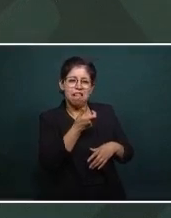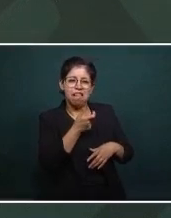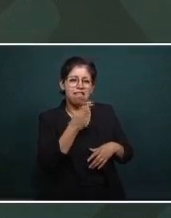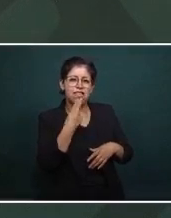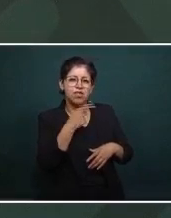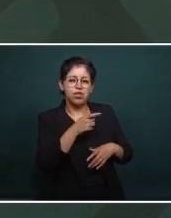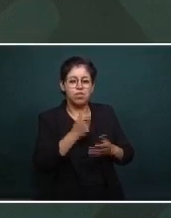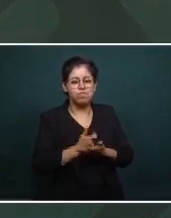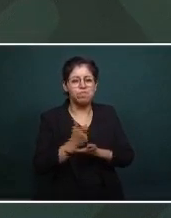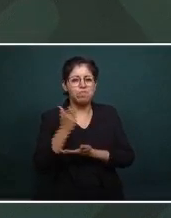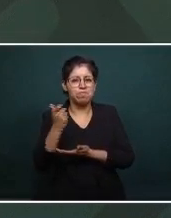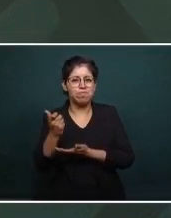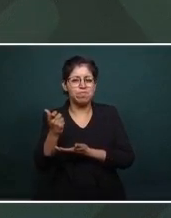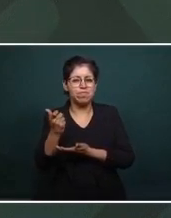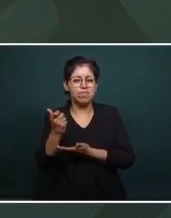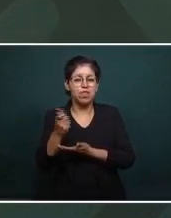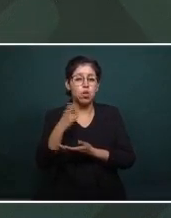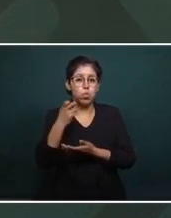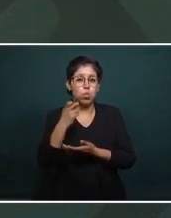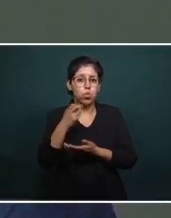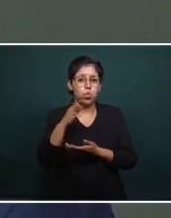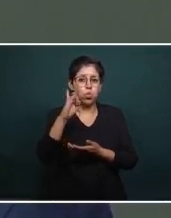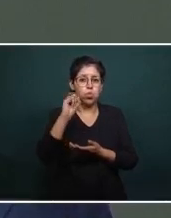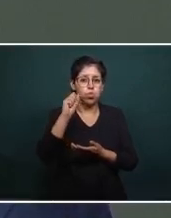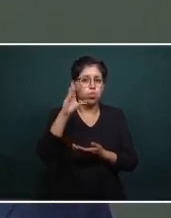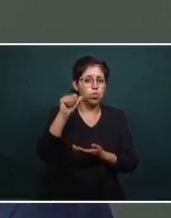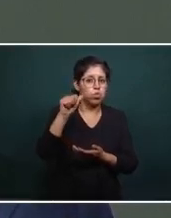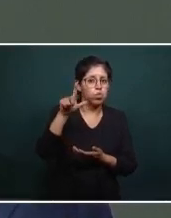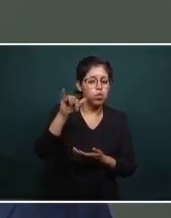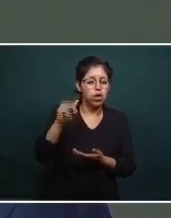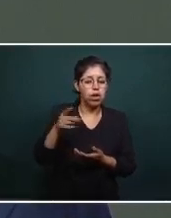Entonces, la Fiscalía General